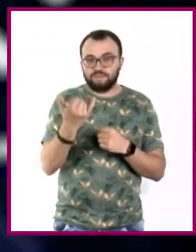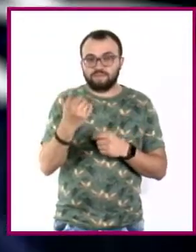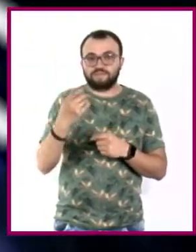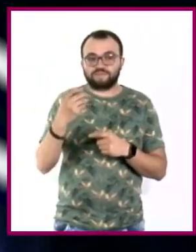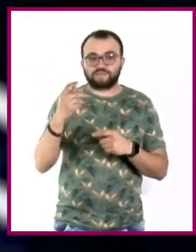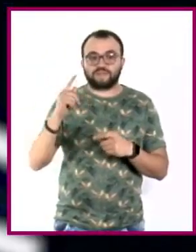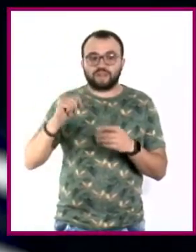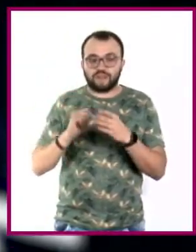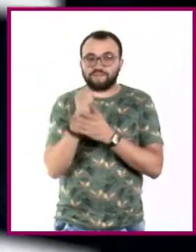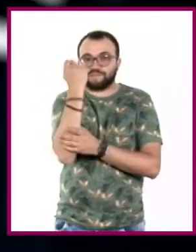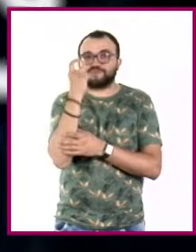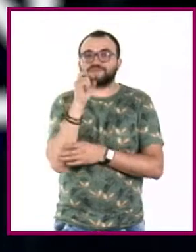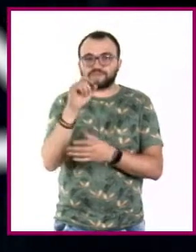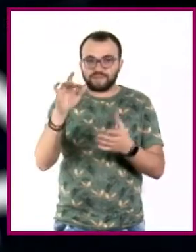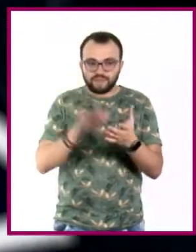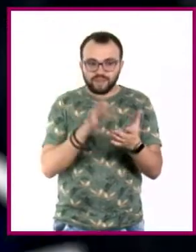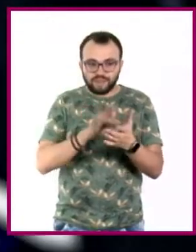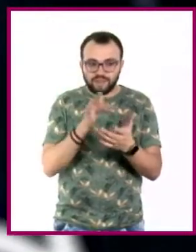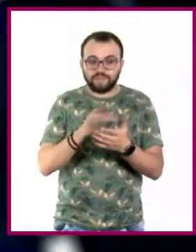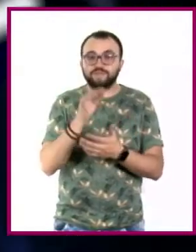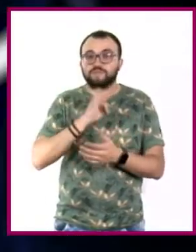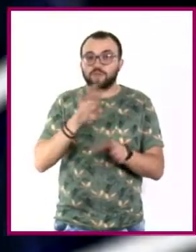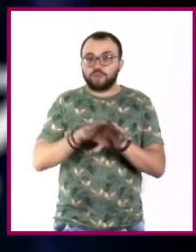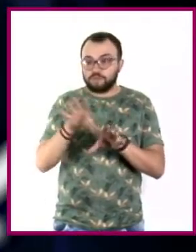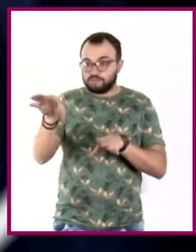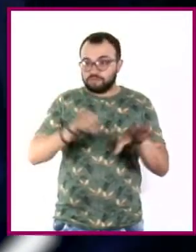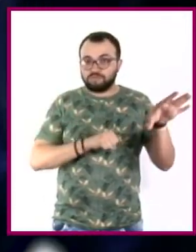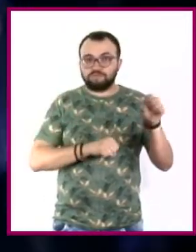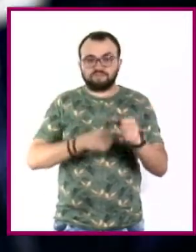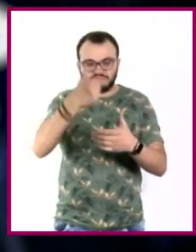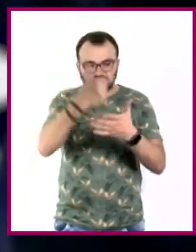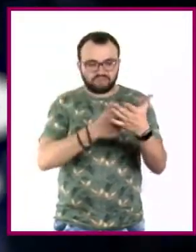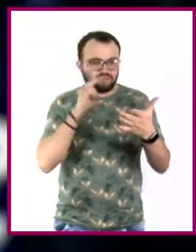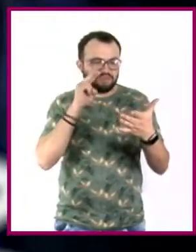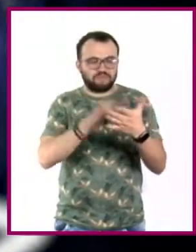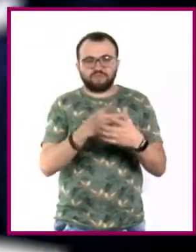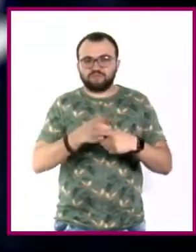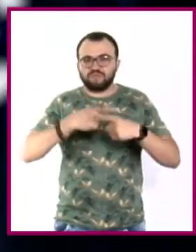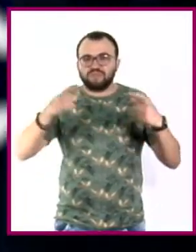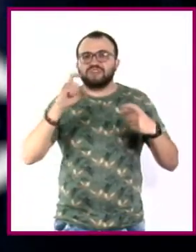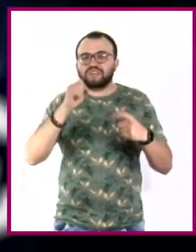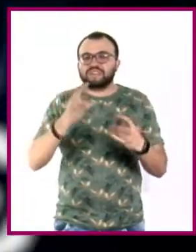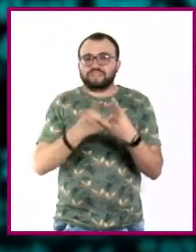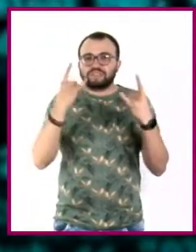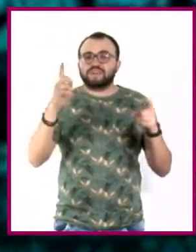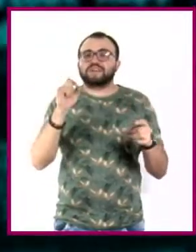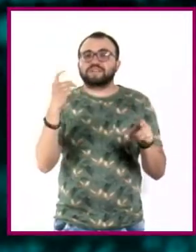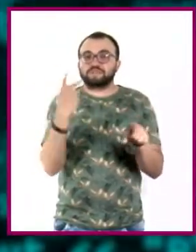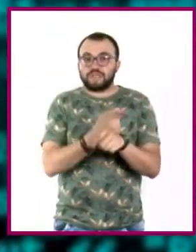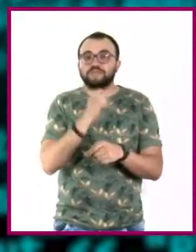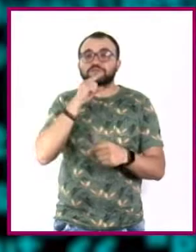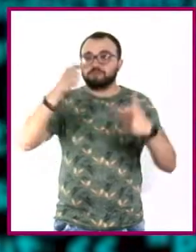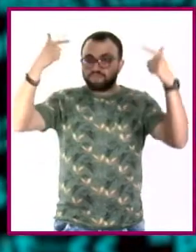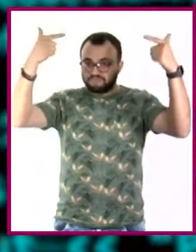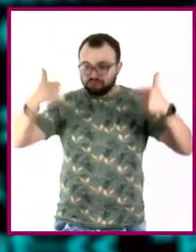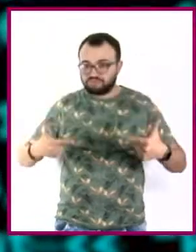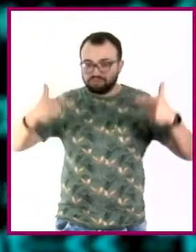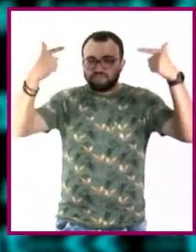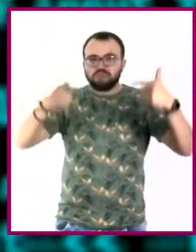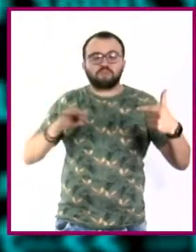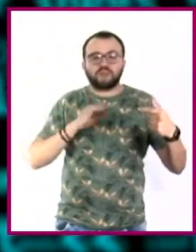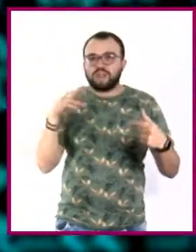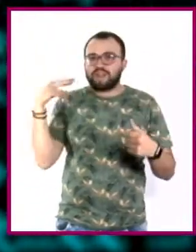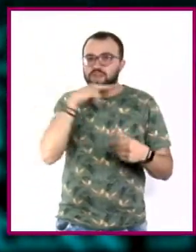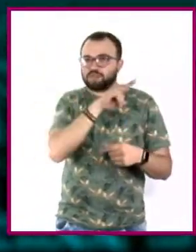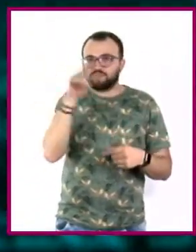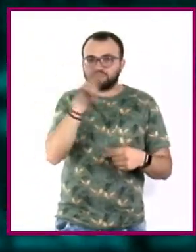tecnología informática que puede recopilar y analizar una cantidad impresionante de datos históricos a la vez. Gracias a eso, pudo hacer